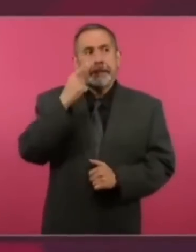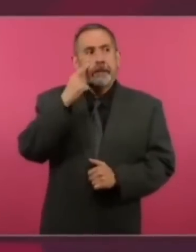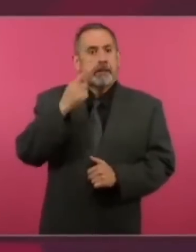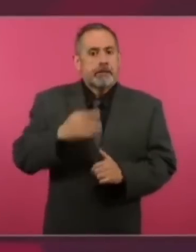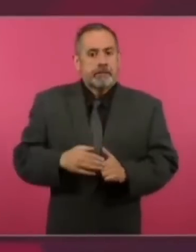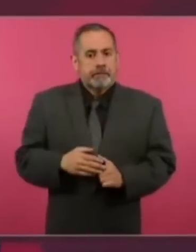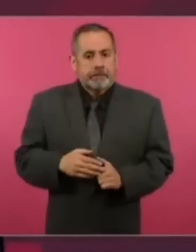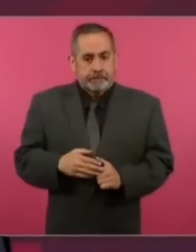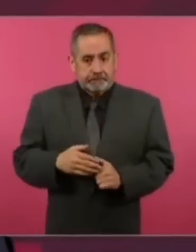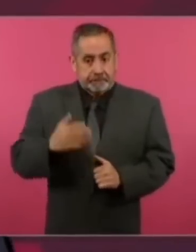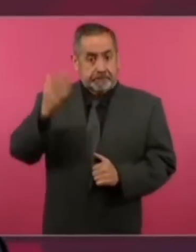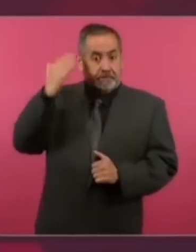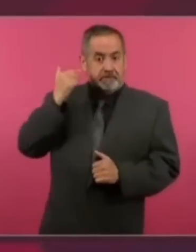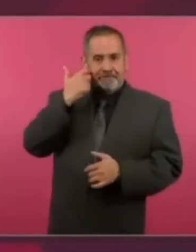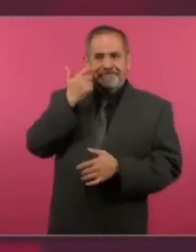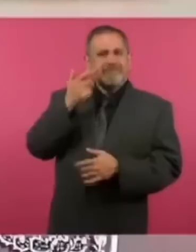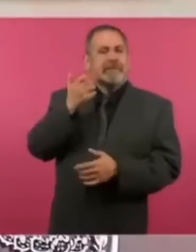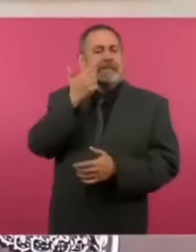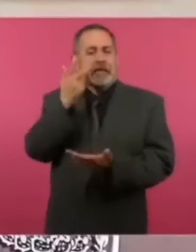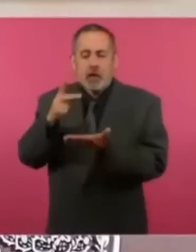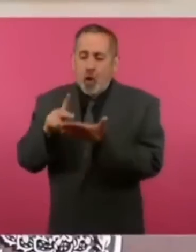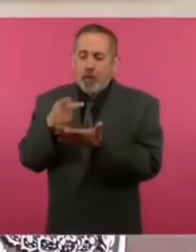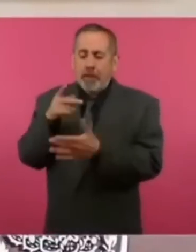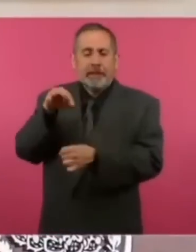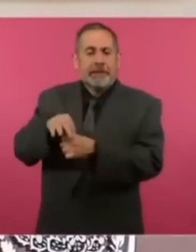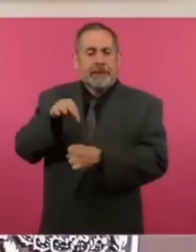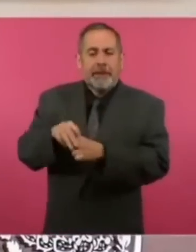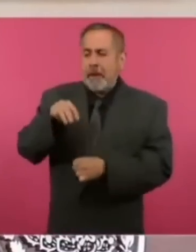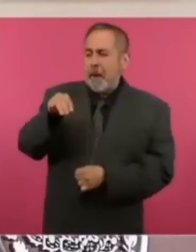cuando querían la reelección de Macri,